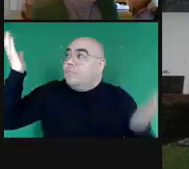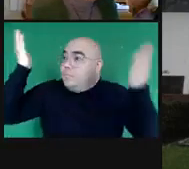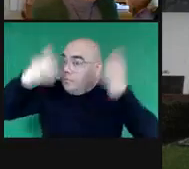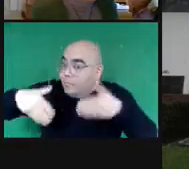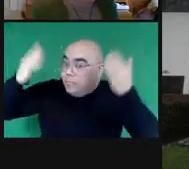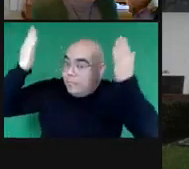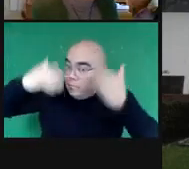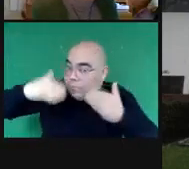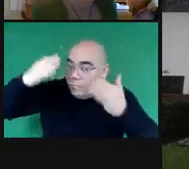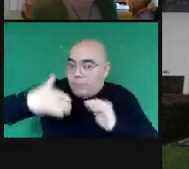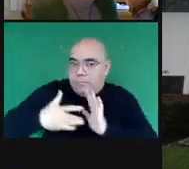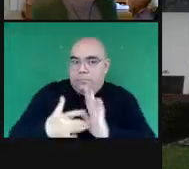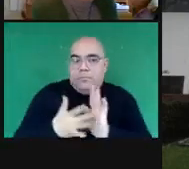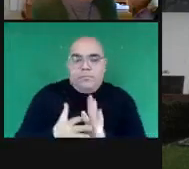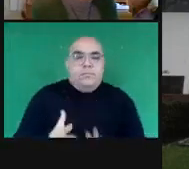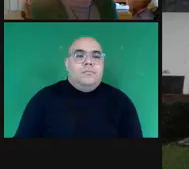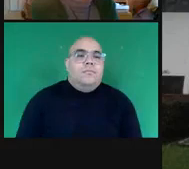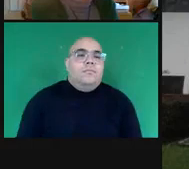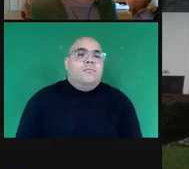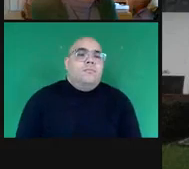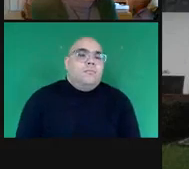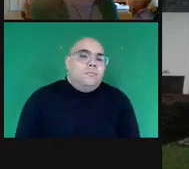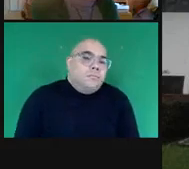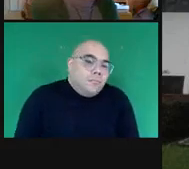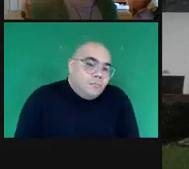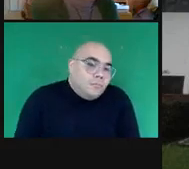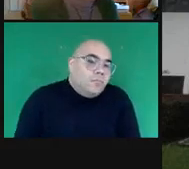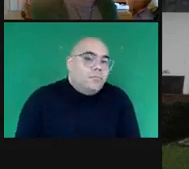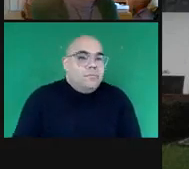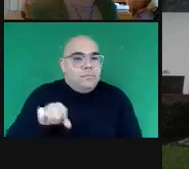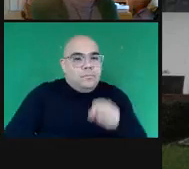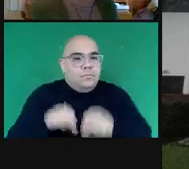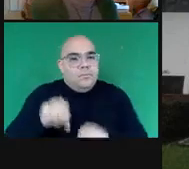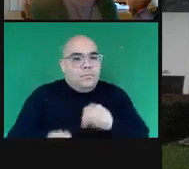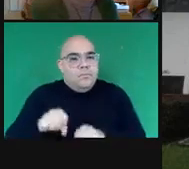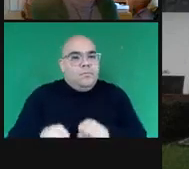menos frecuentados, pueden estar en proceso de